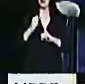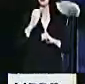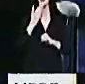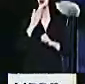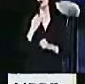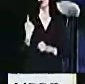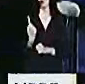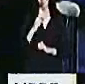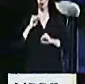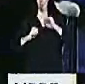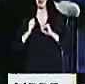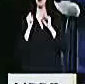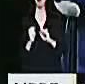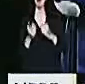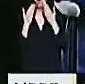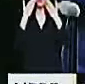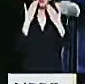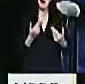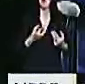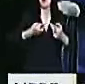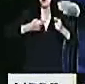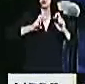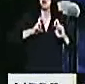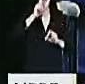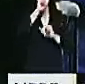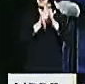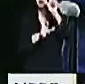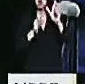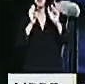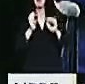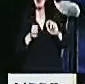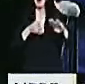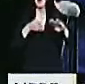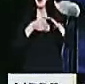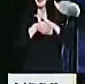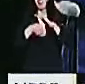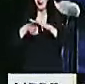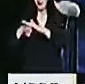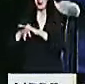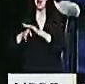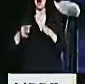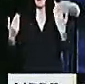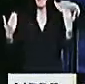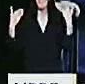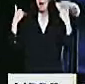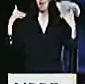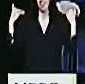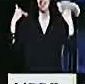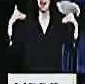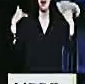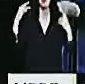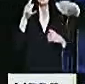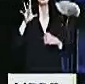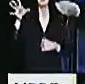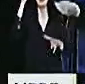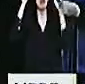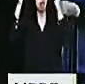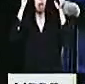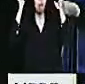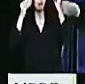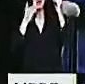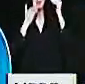esa oportunidad. Uh-huh. Para que esas personas puedan tener acceso a prácticas más allá del conocimiento teórico.